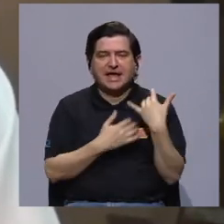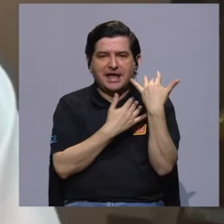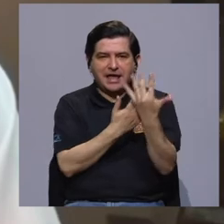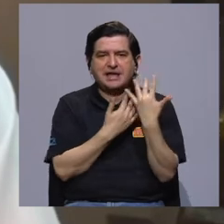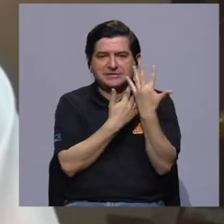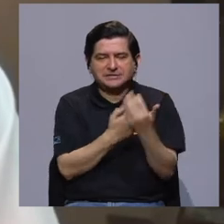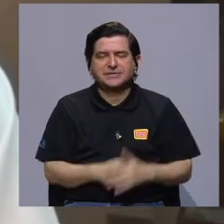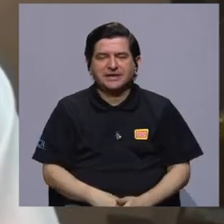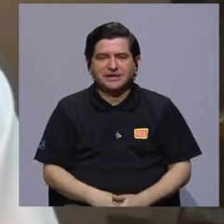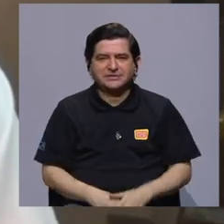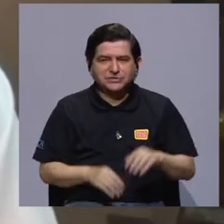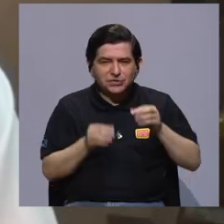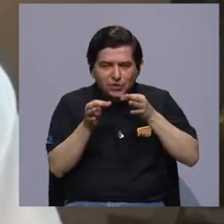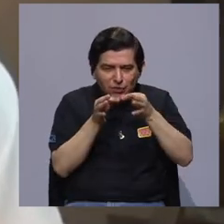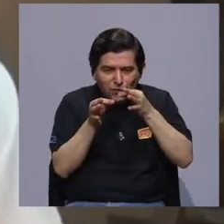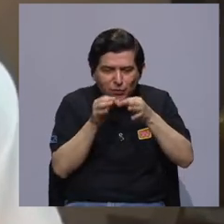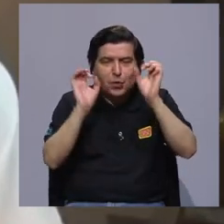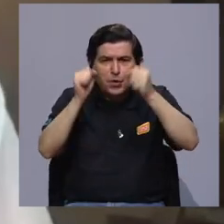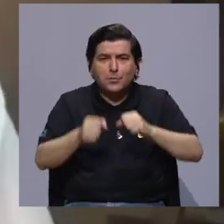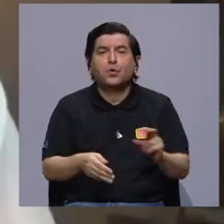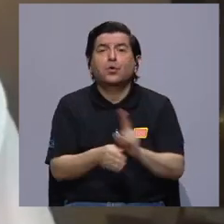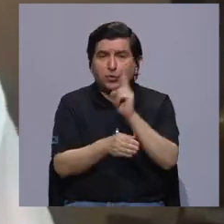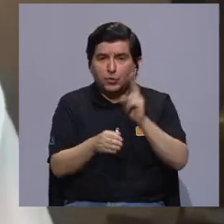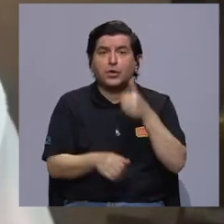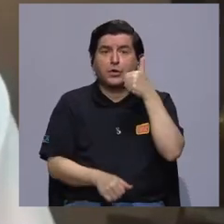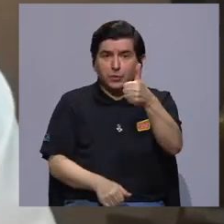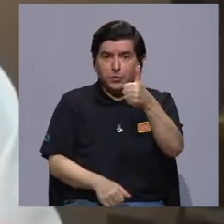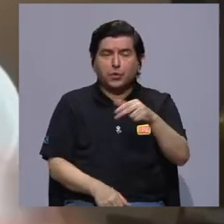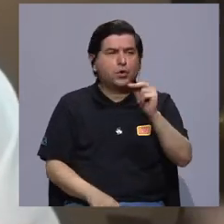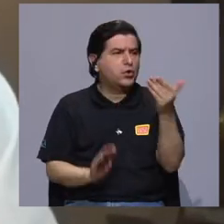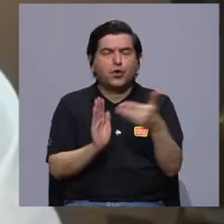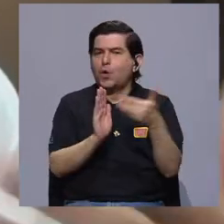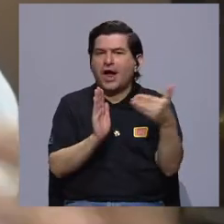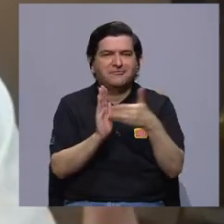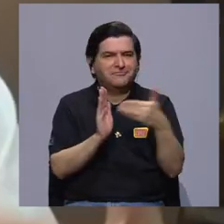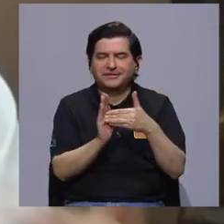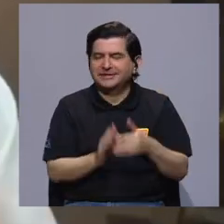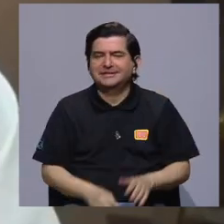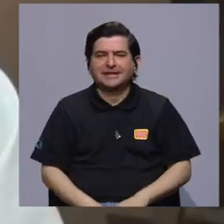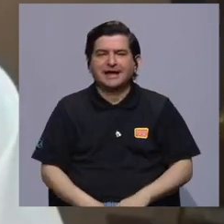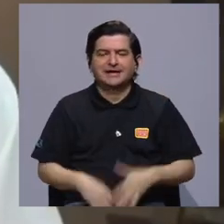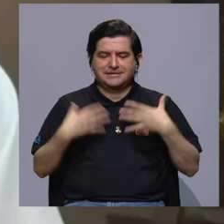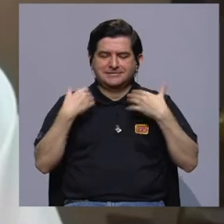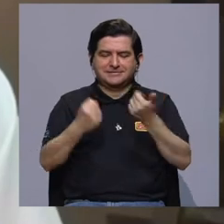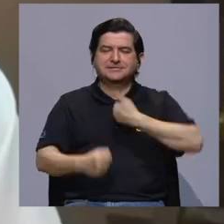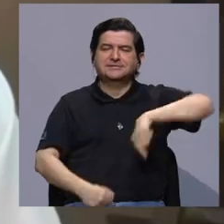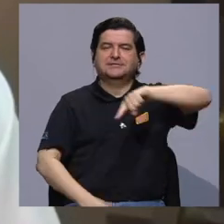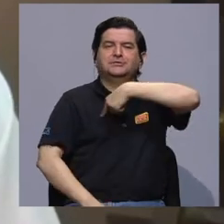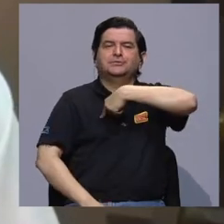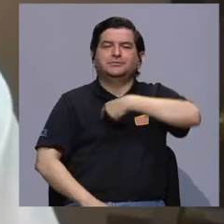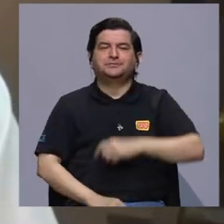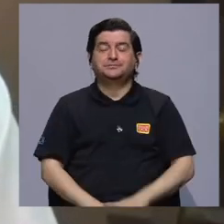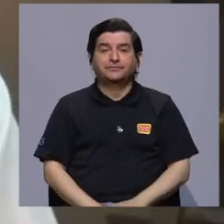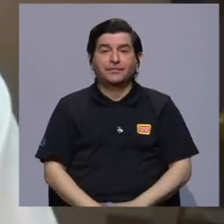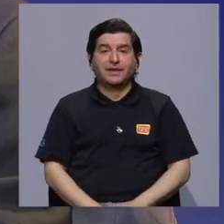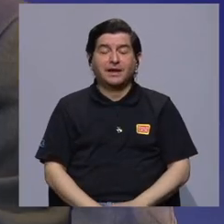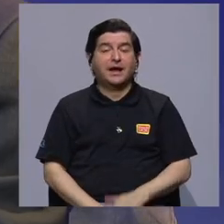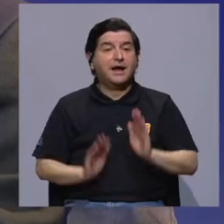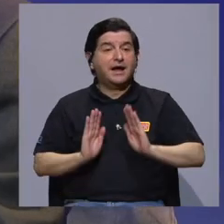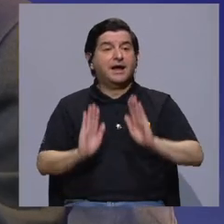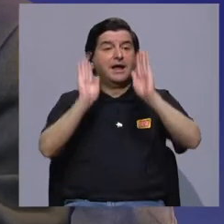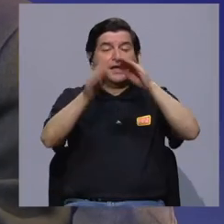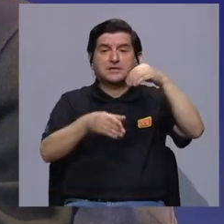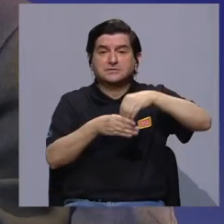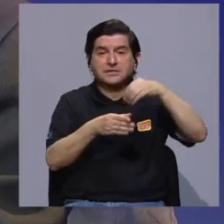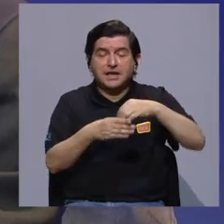esperanza de encontrar moléculas que sí puedan ser efectivas y que no afecten la salud de nosotros. Entonces,